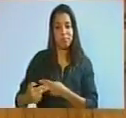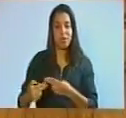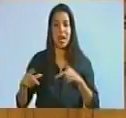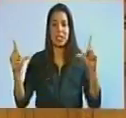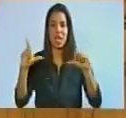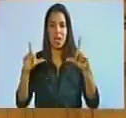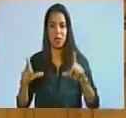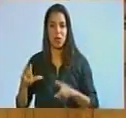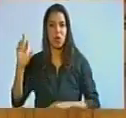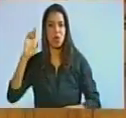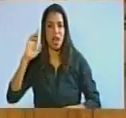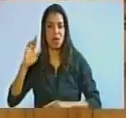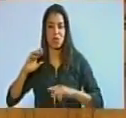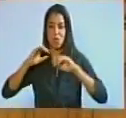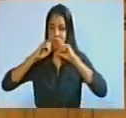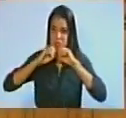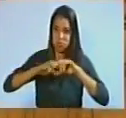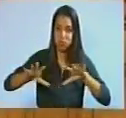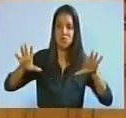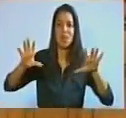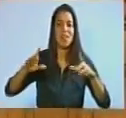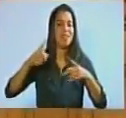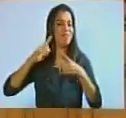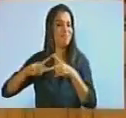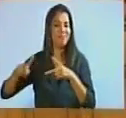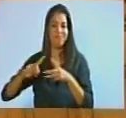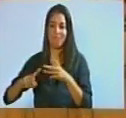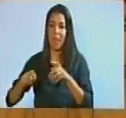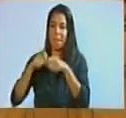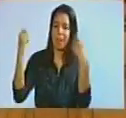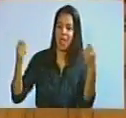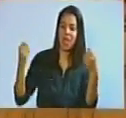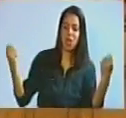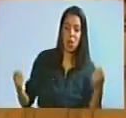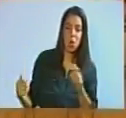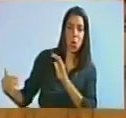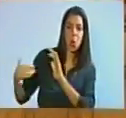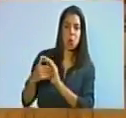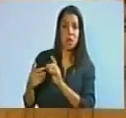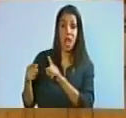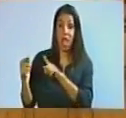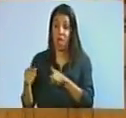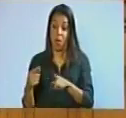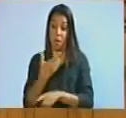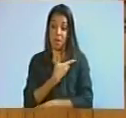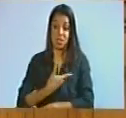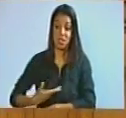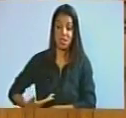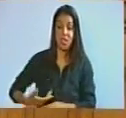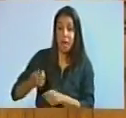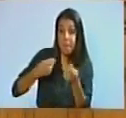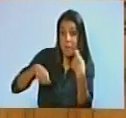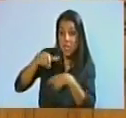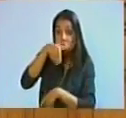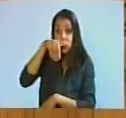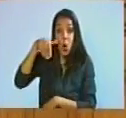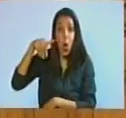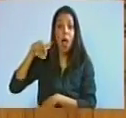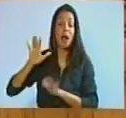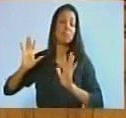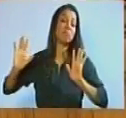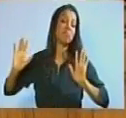mediática que, de televisión, radio, prensa escrita, que lo califica de narcotraficante